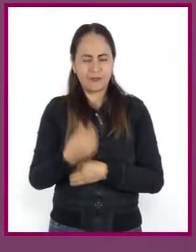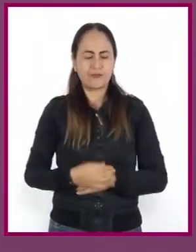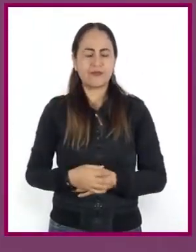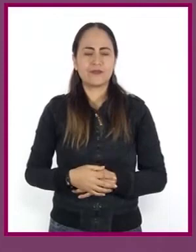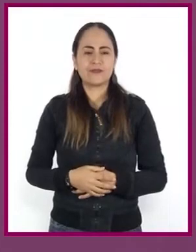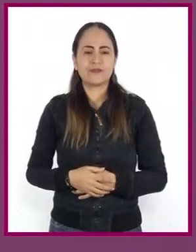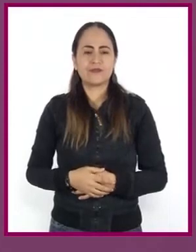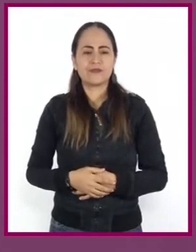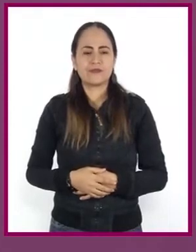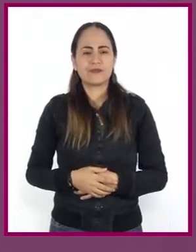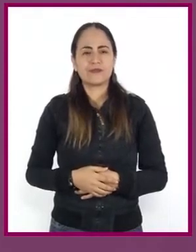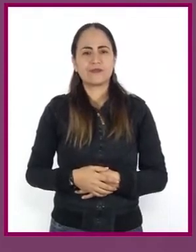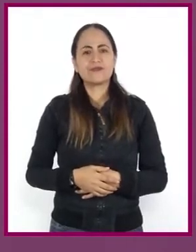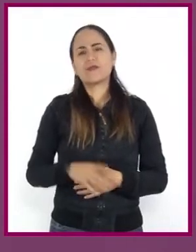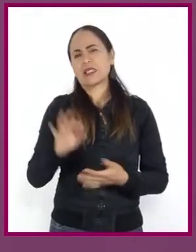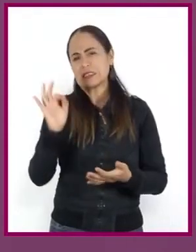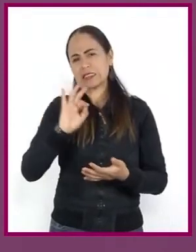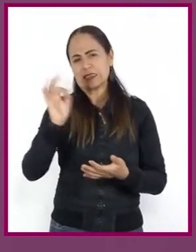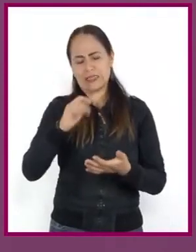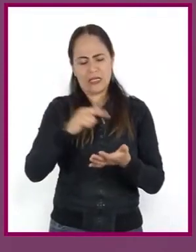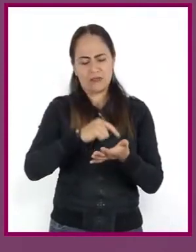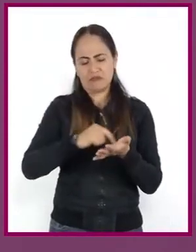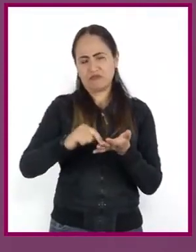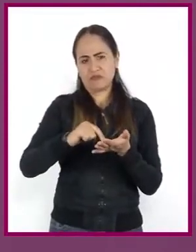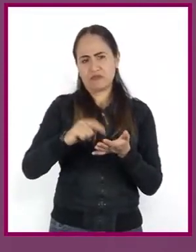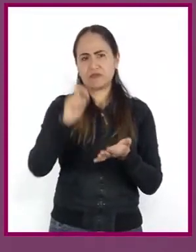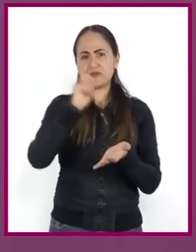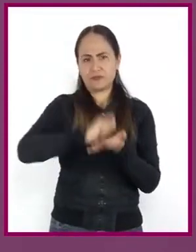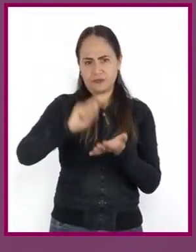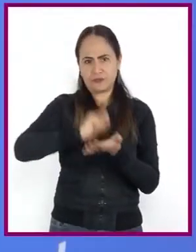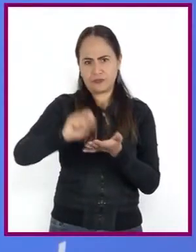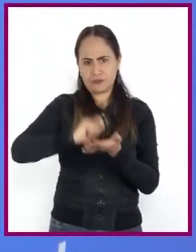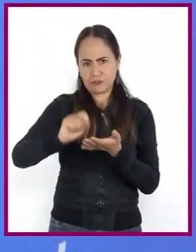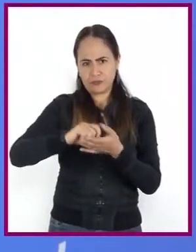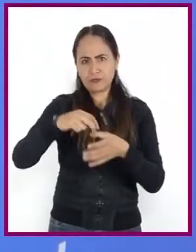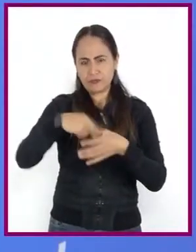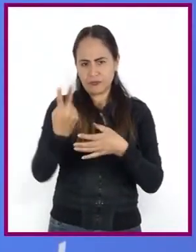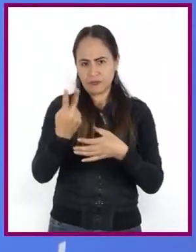indican espacios a llenar o informaciones a considerar.